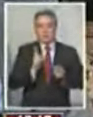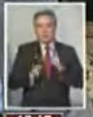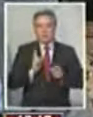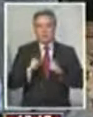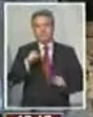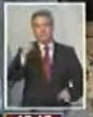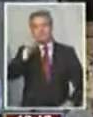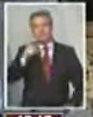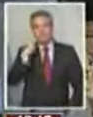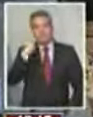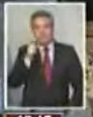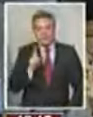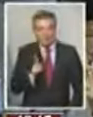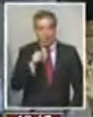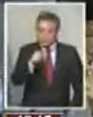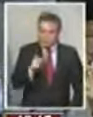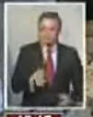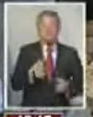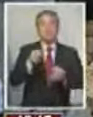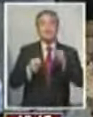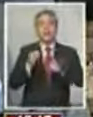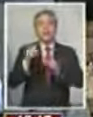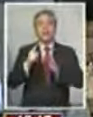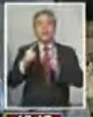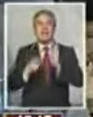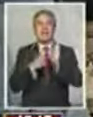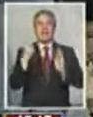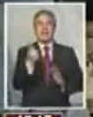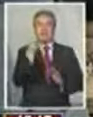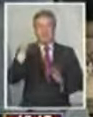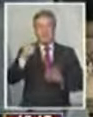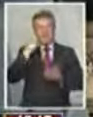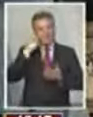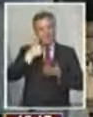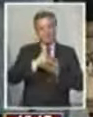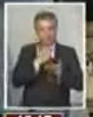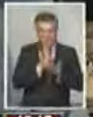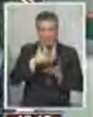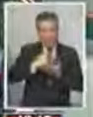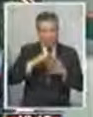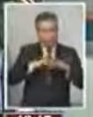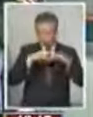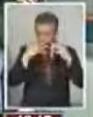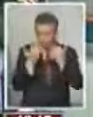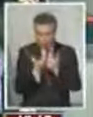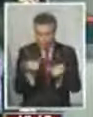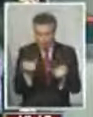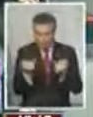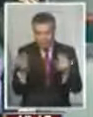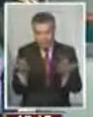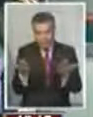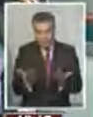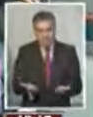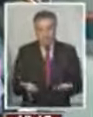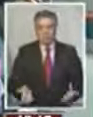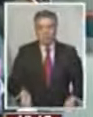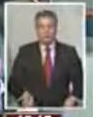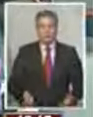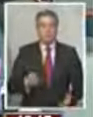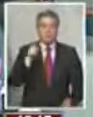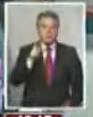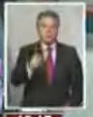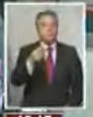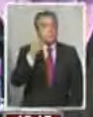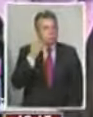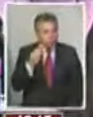sino que lo tiene que hacer un tribunal independiente y técnico y con todos los antecedentes del caso. Además, se reconocerá el principio de la buena fe